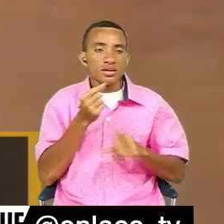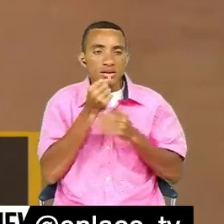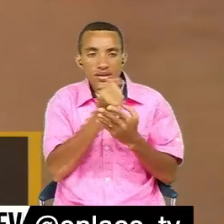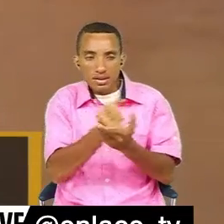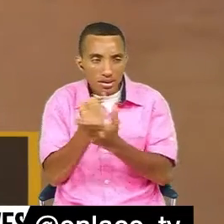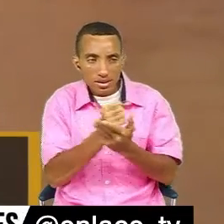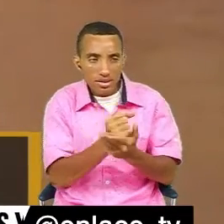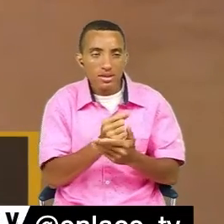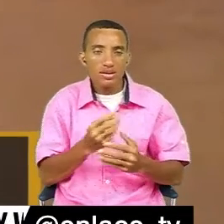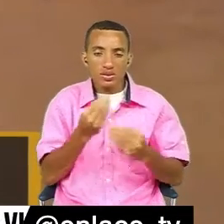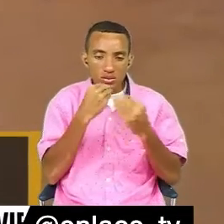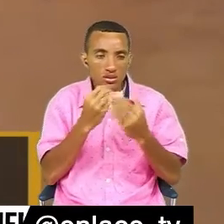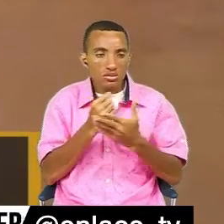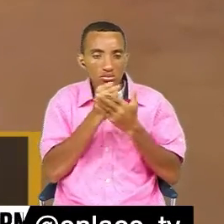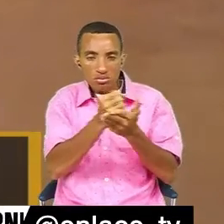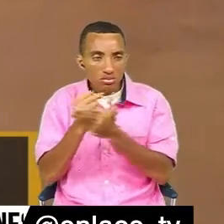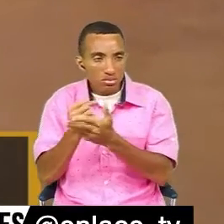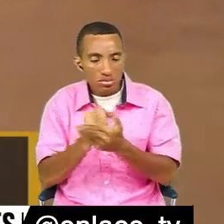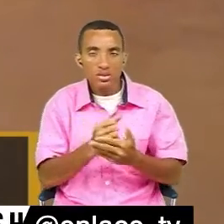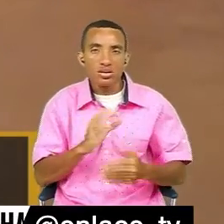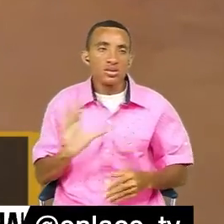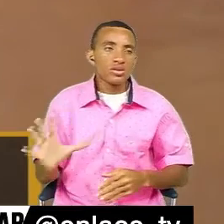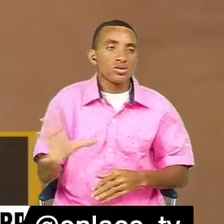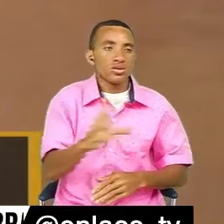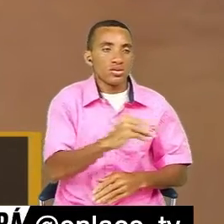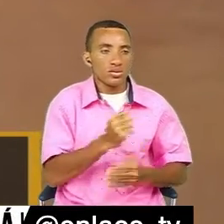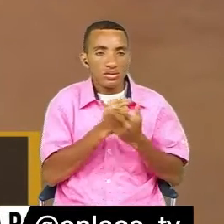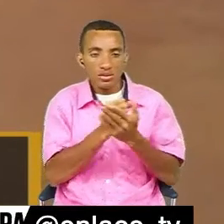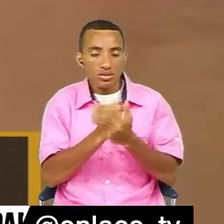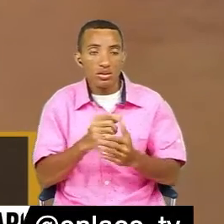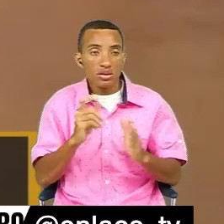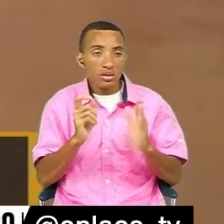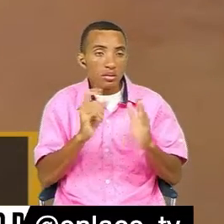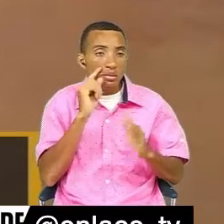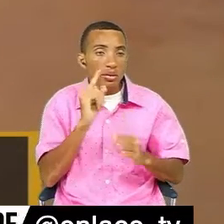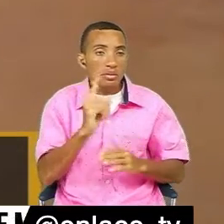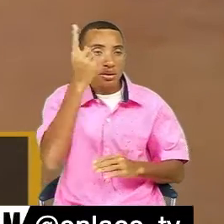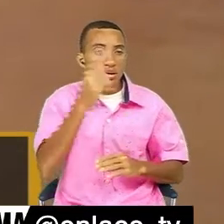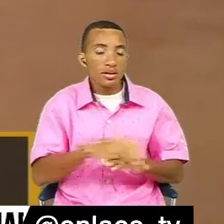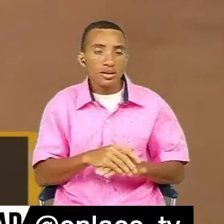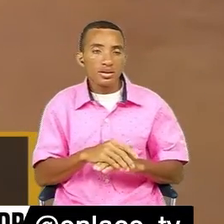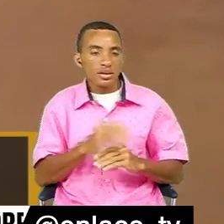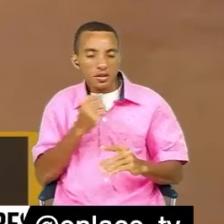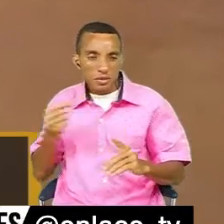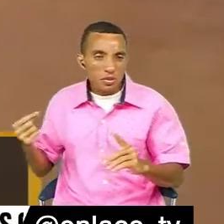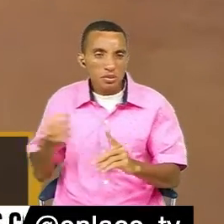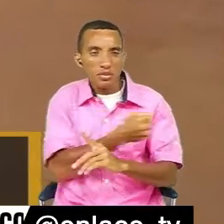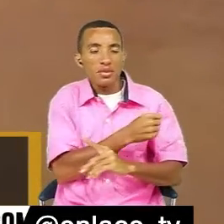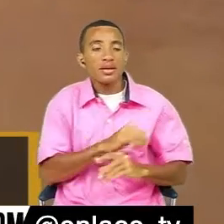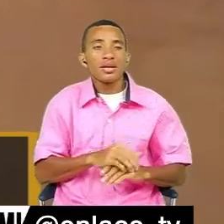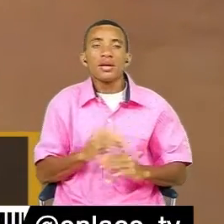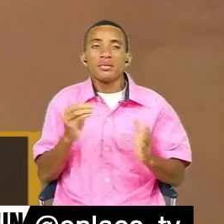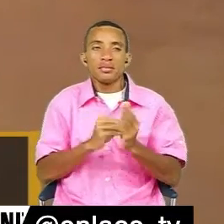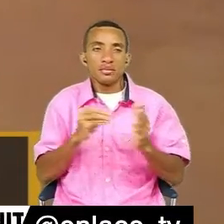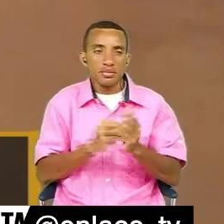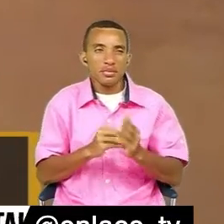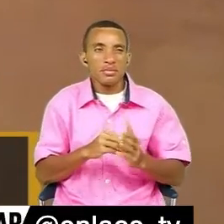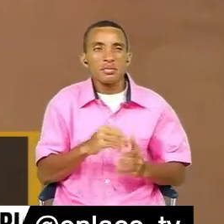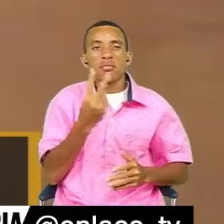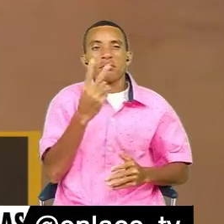de comer y le toleró todas las infragancias, porque no fue la primera vez que él le ha pegado, esta es como la décima o 20